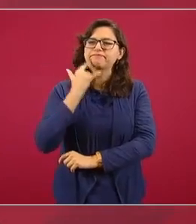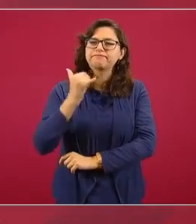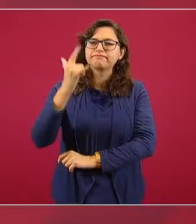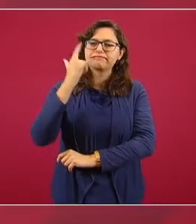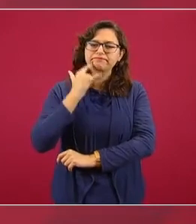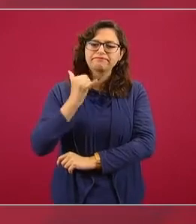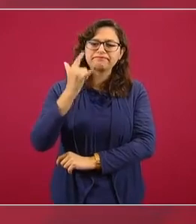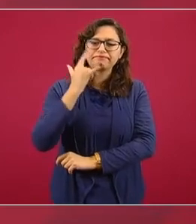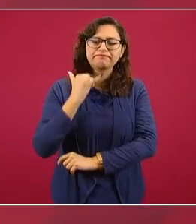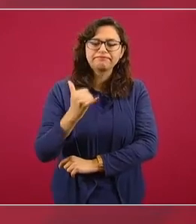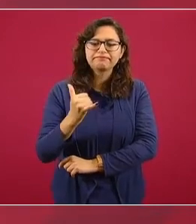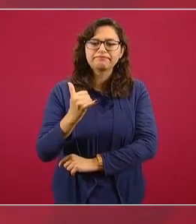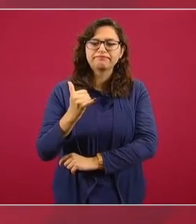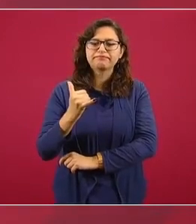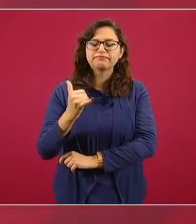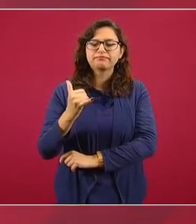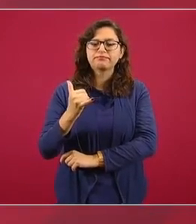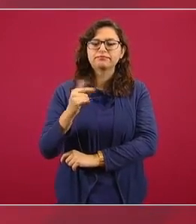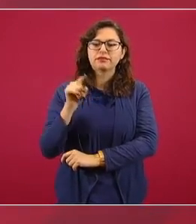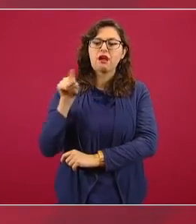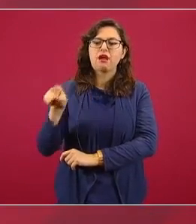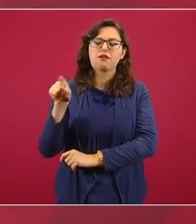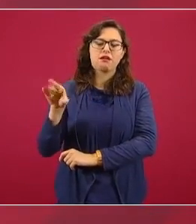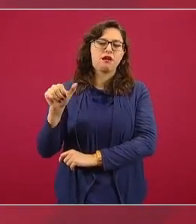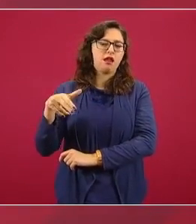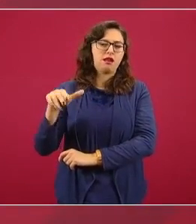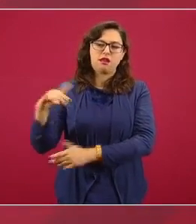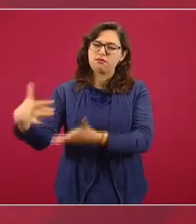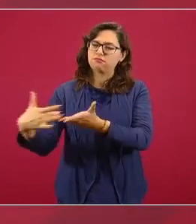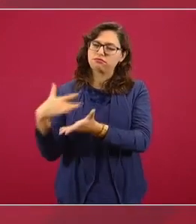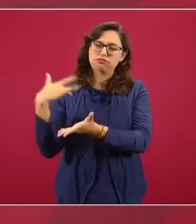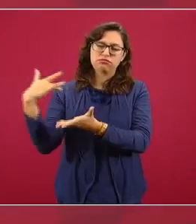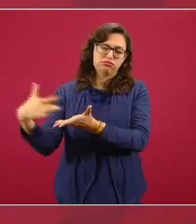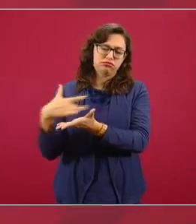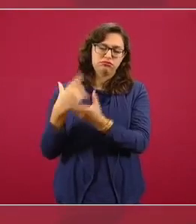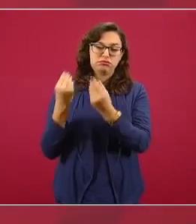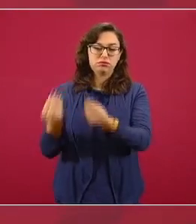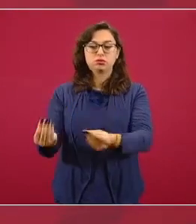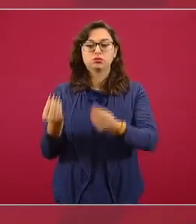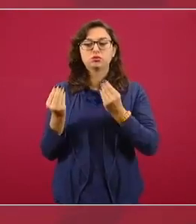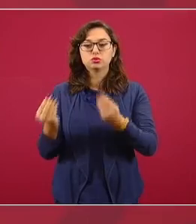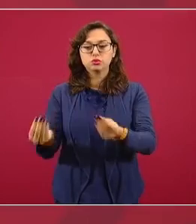para nosotros, de Cananea recibimos mucho apoyo.